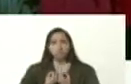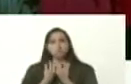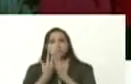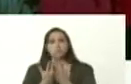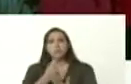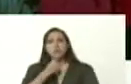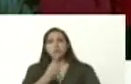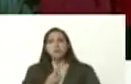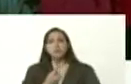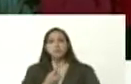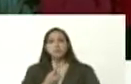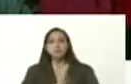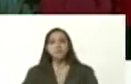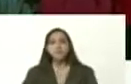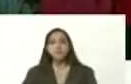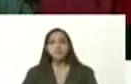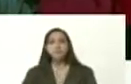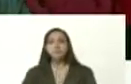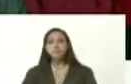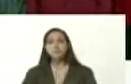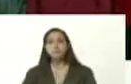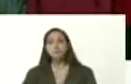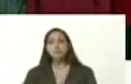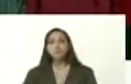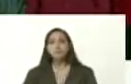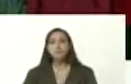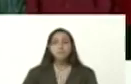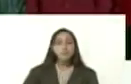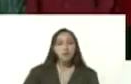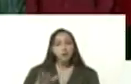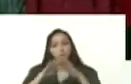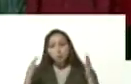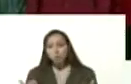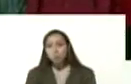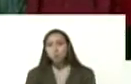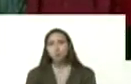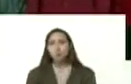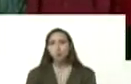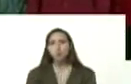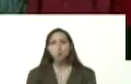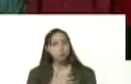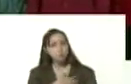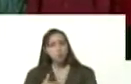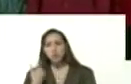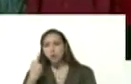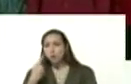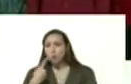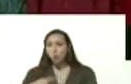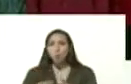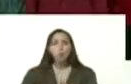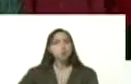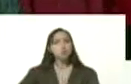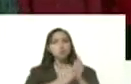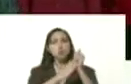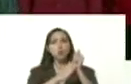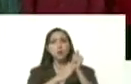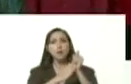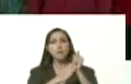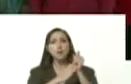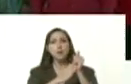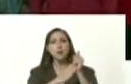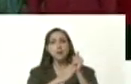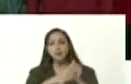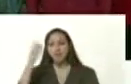quiere jefes de Estado que gobiernen sus países como que fueran los dueños del mundo. El mundo quiere jefes de Estado